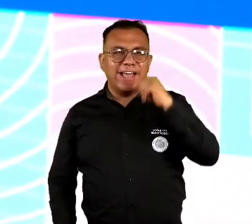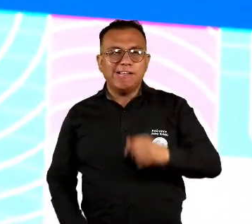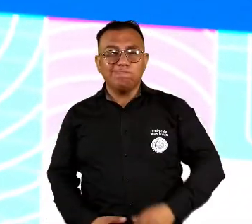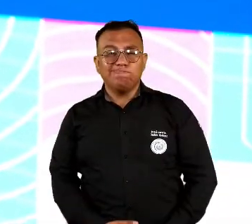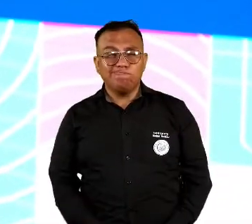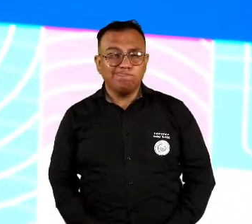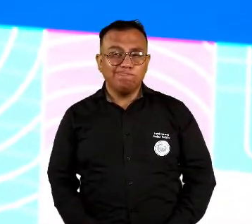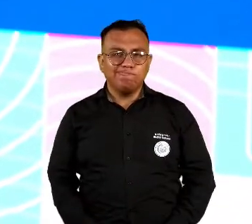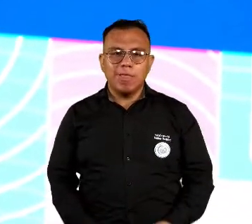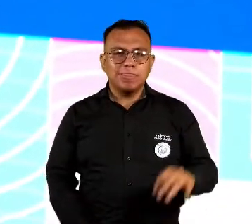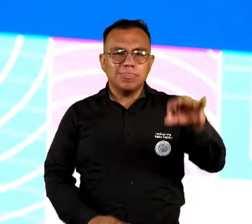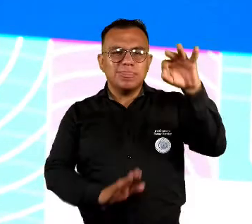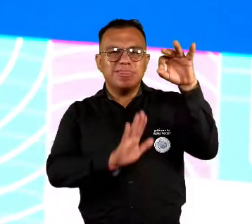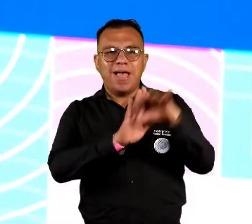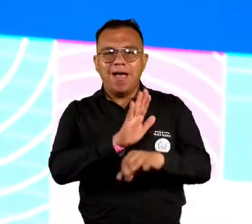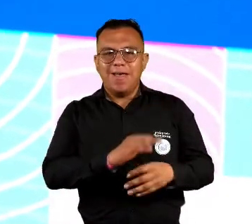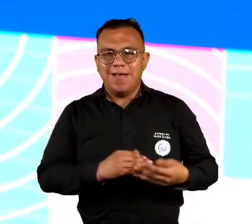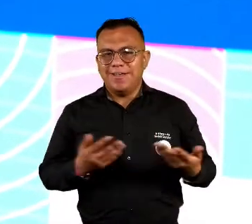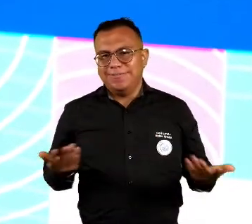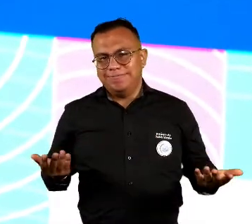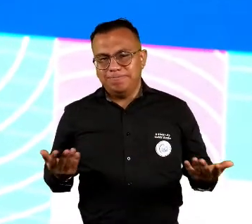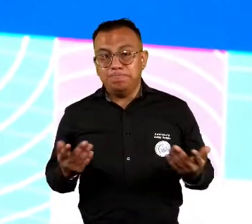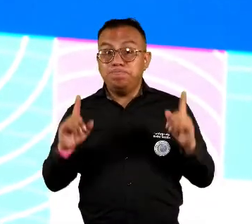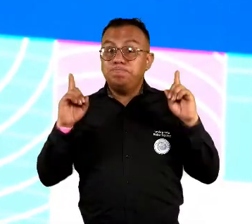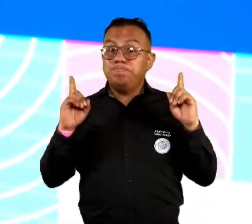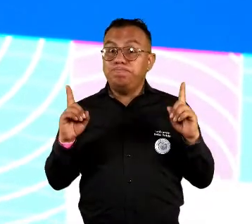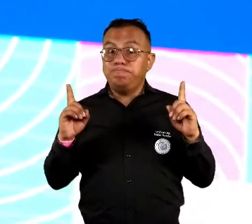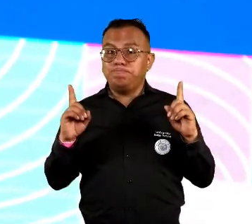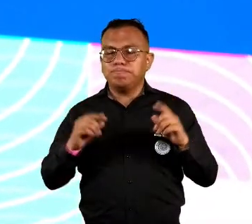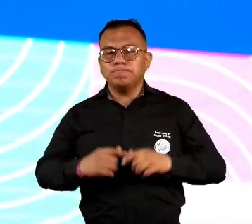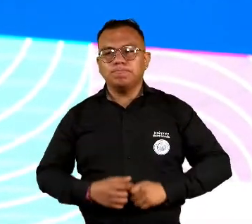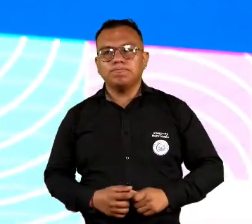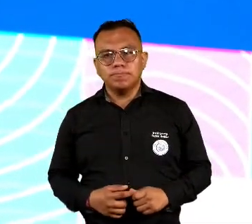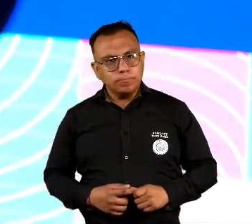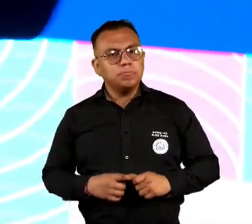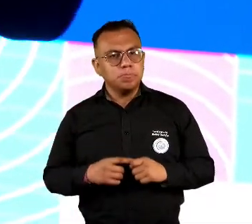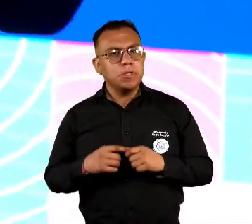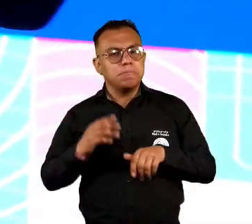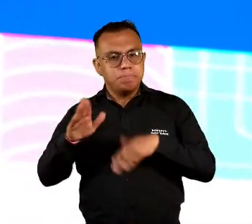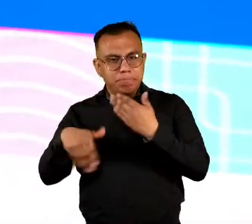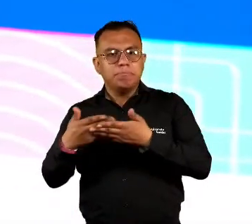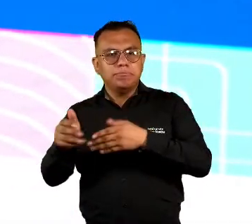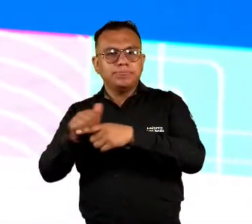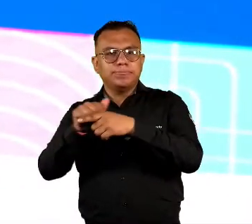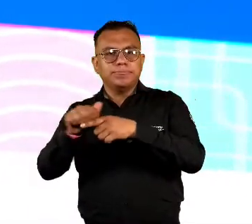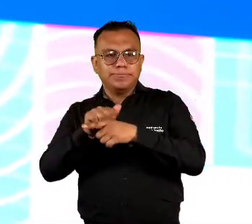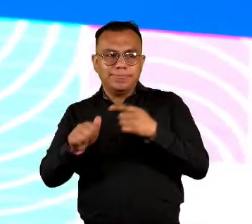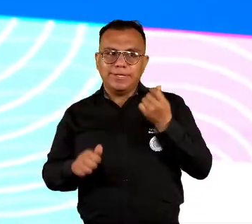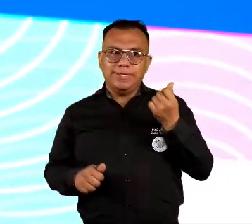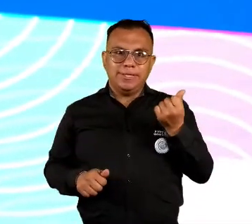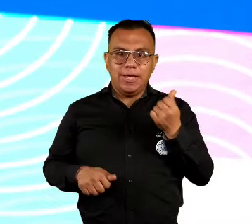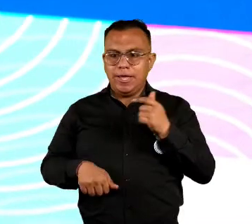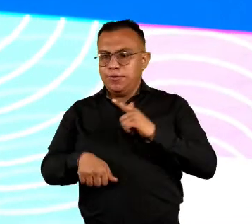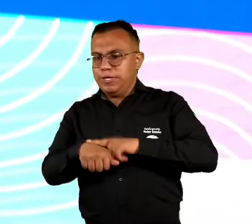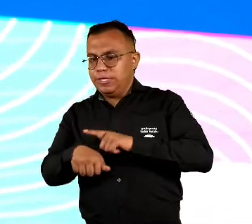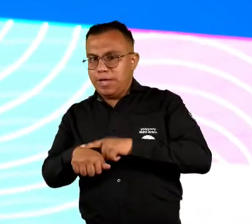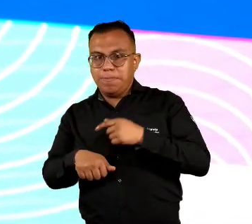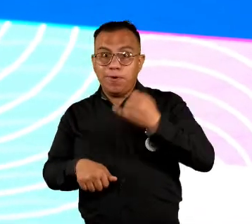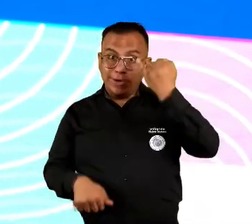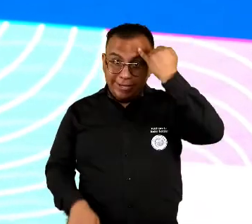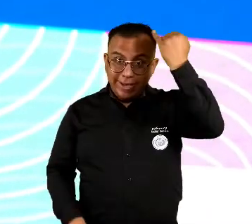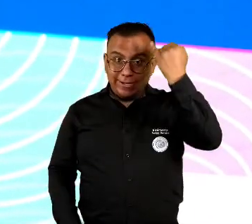valían nada pero llevarlo a la práctica la idea Con dinero y tiempo